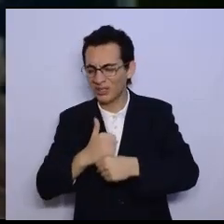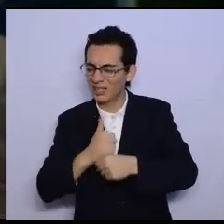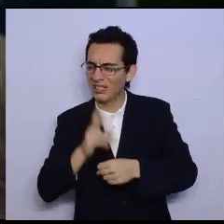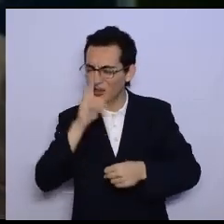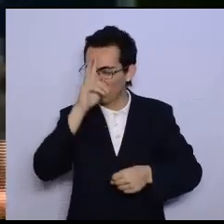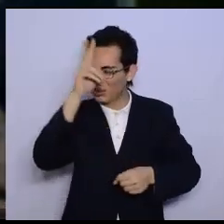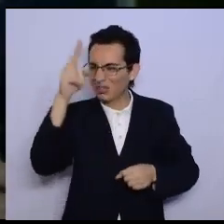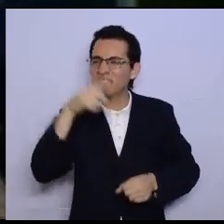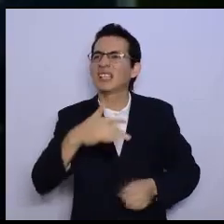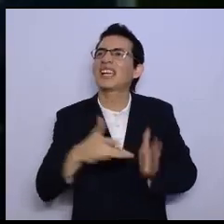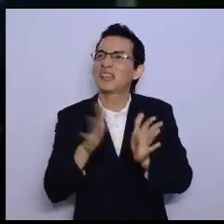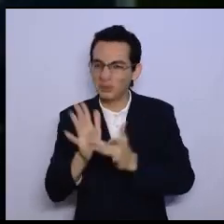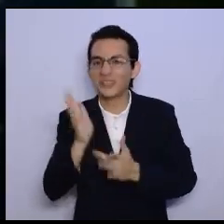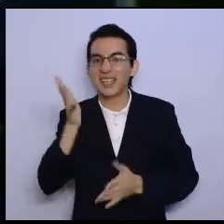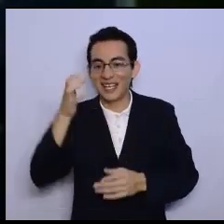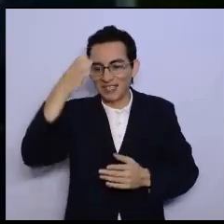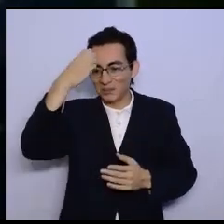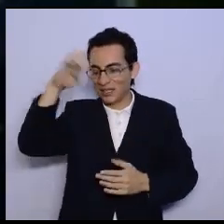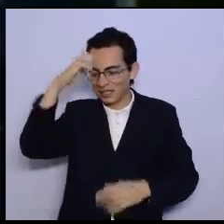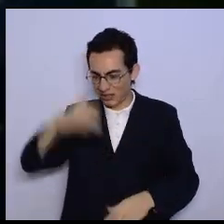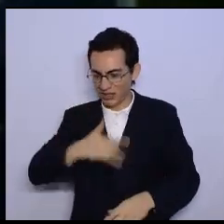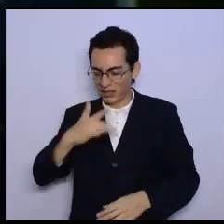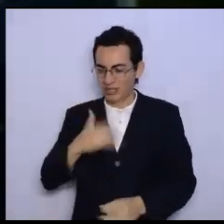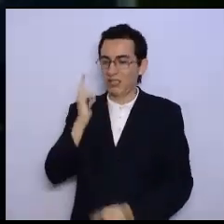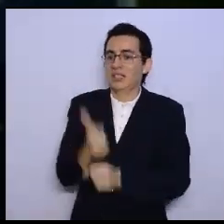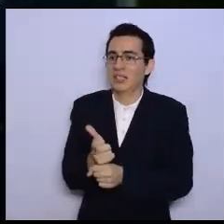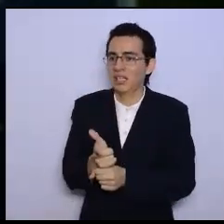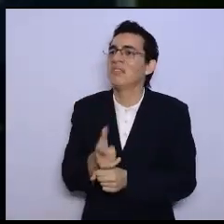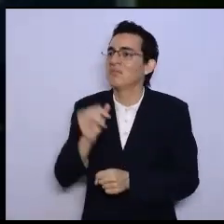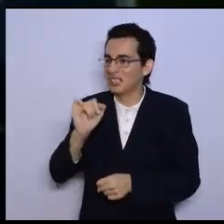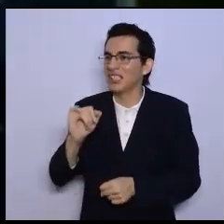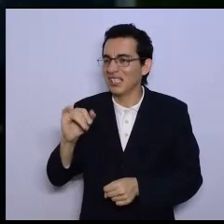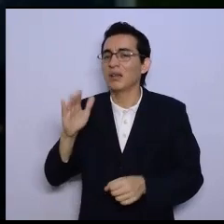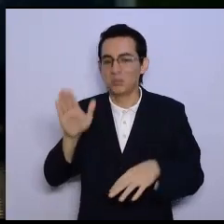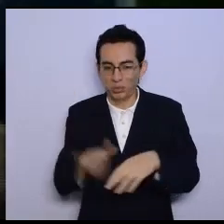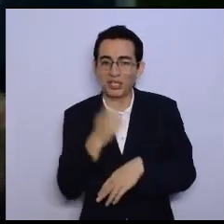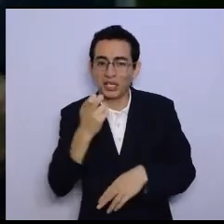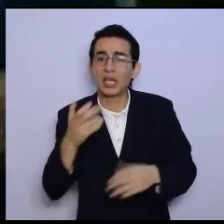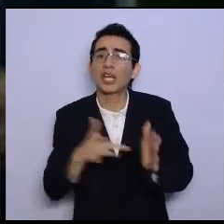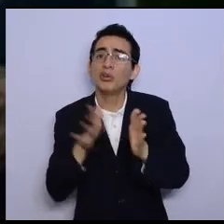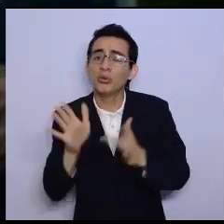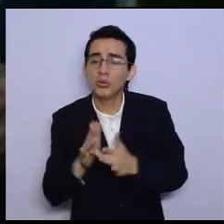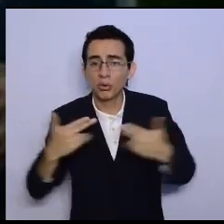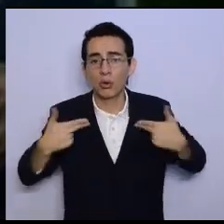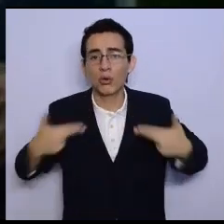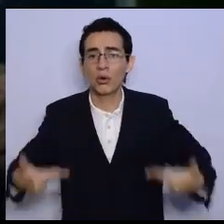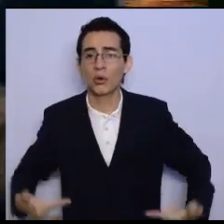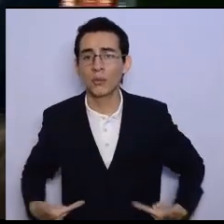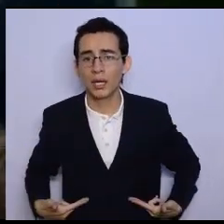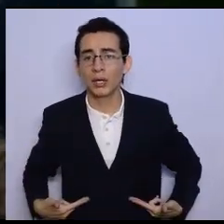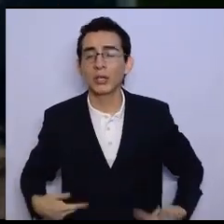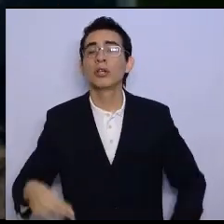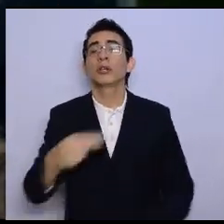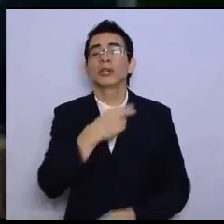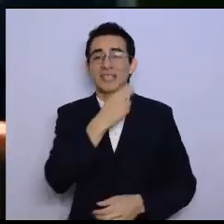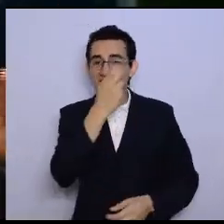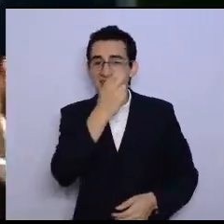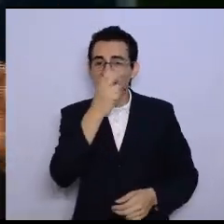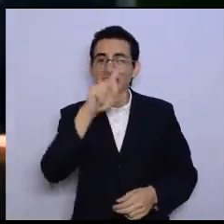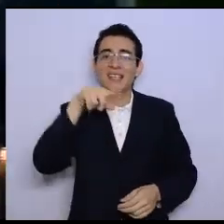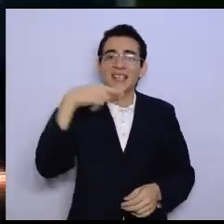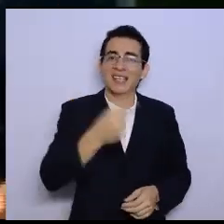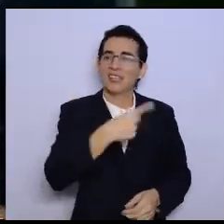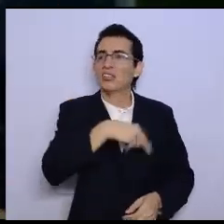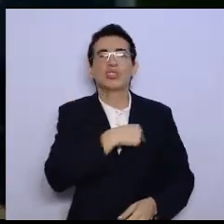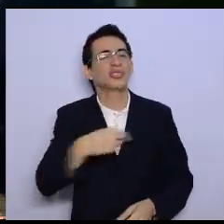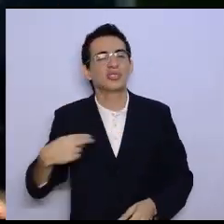experimentado en quebranto. Todo eso es de la naturaleza humana, ¿cierto? Escondimos de Él el rostro, fue menospreciado, no